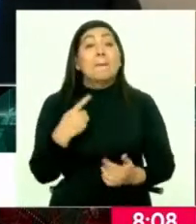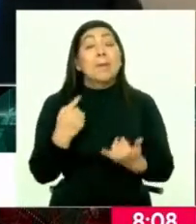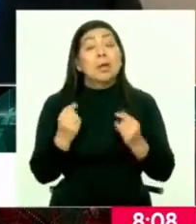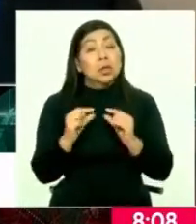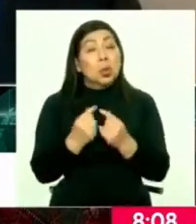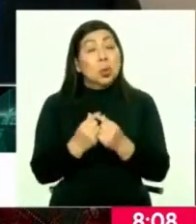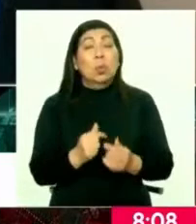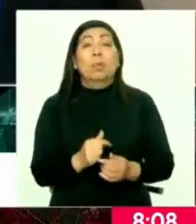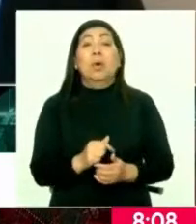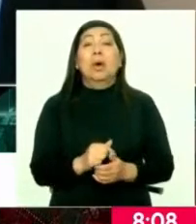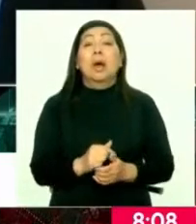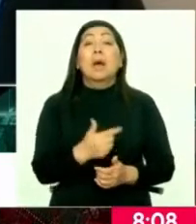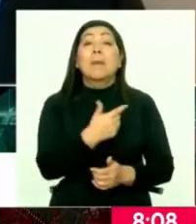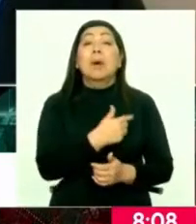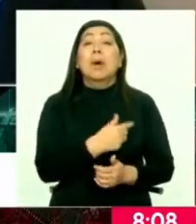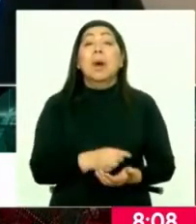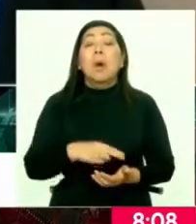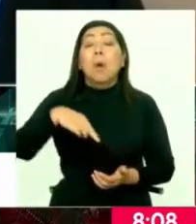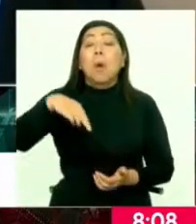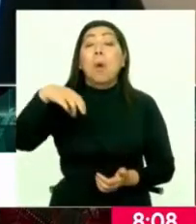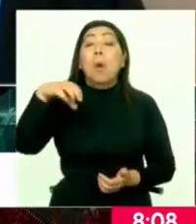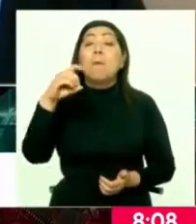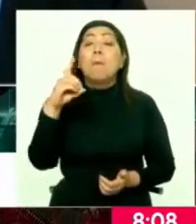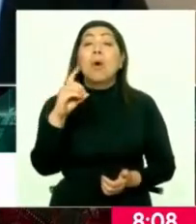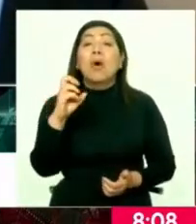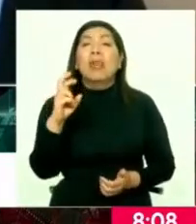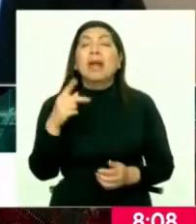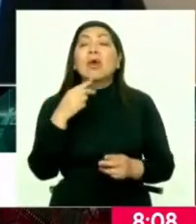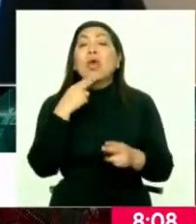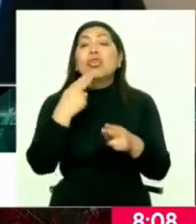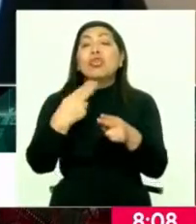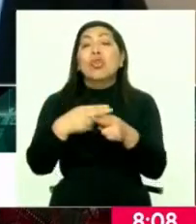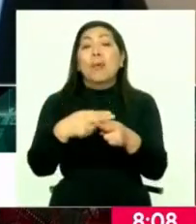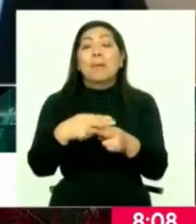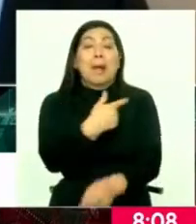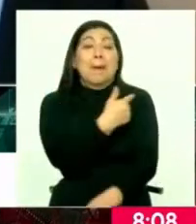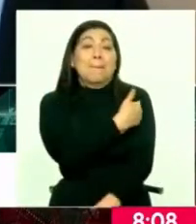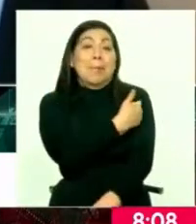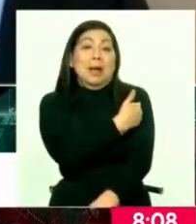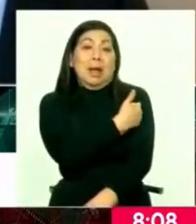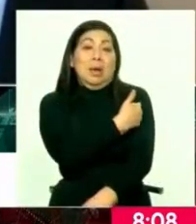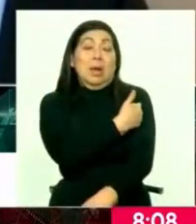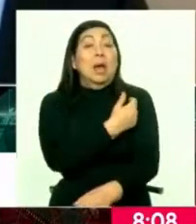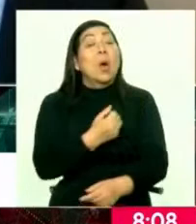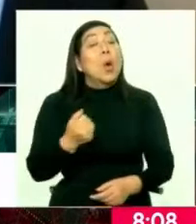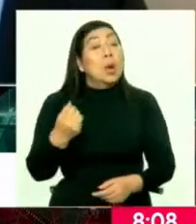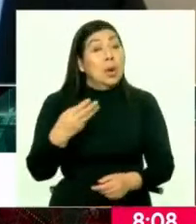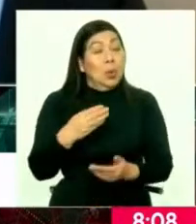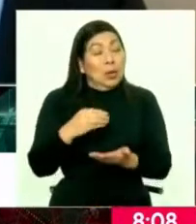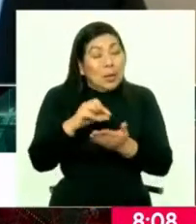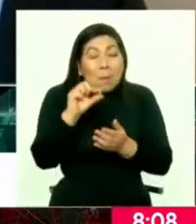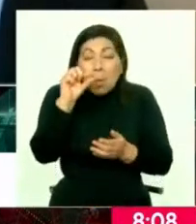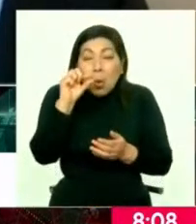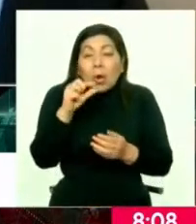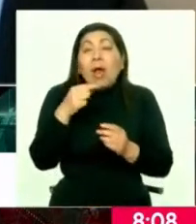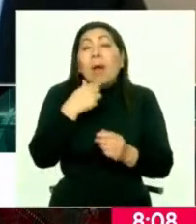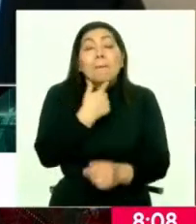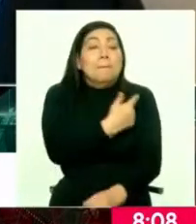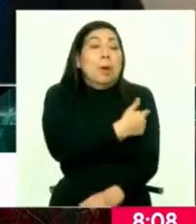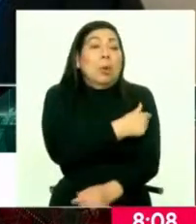este grupo de edad, que es la vacuna de Moderna, que consiste en 2 dosis, que es básicamente la 4ª parte de la dosis del